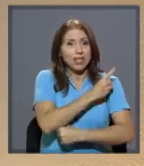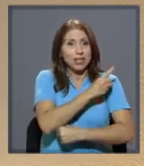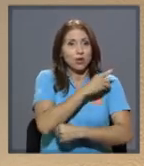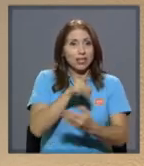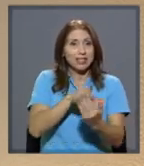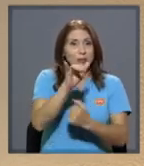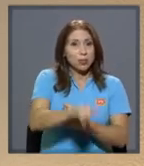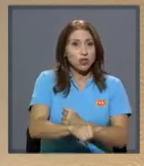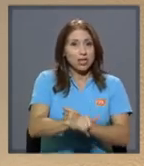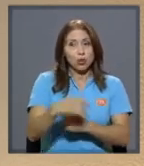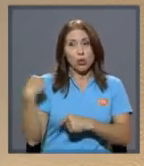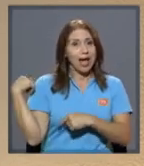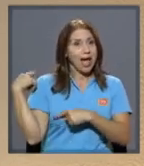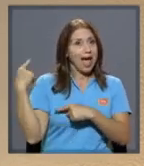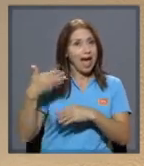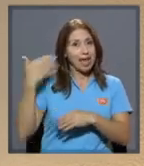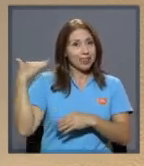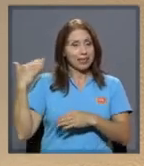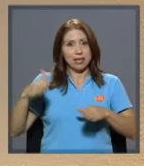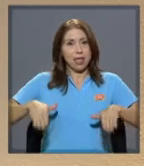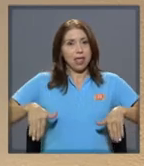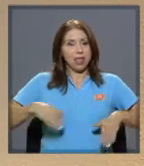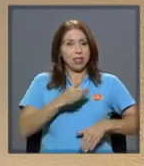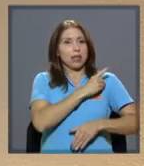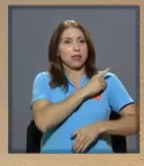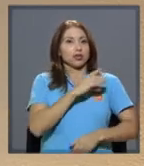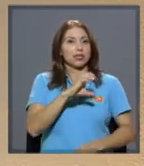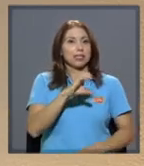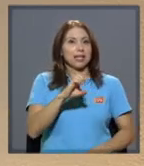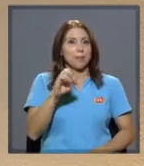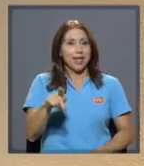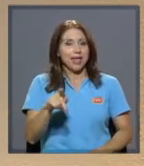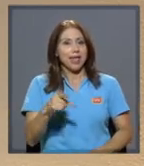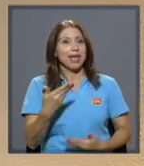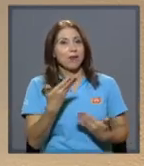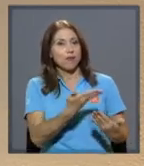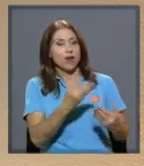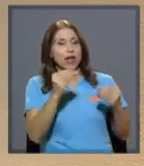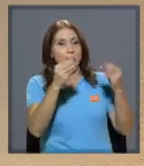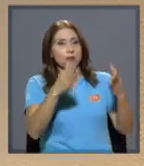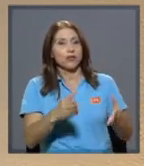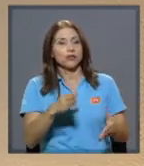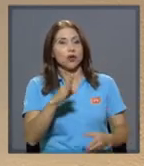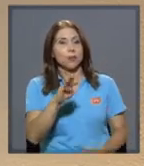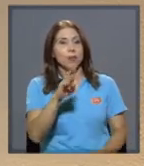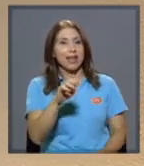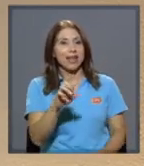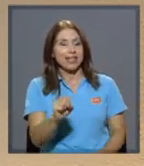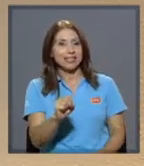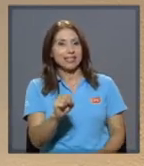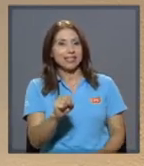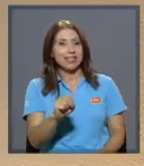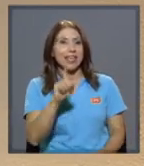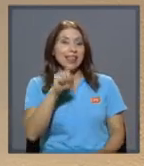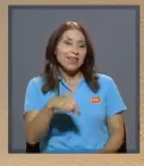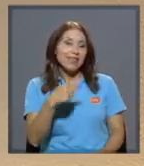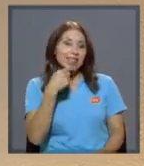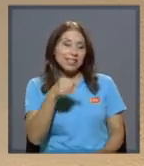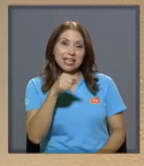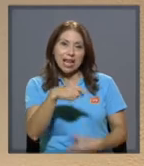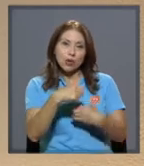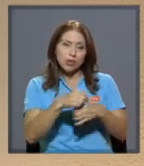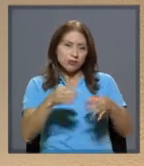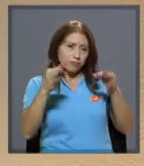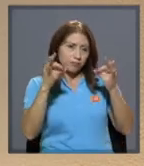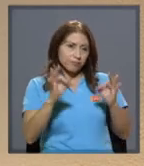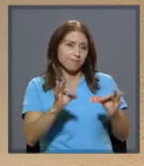no era director del CCP, el profesor Brenes, y hay que decir que le puso la cerecita, si